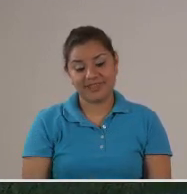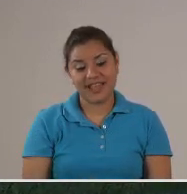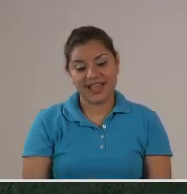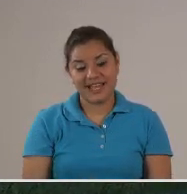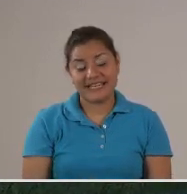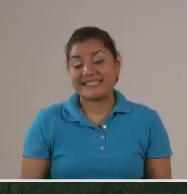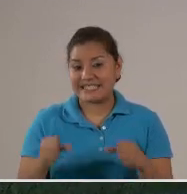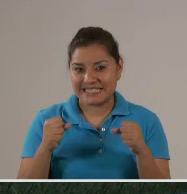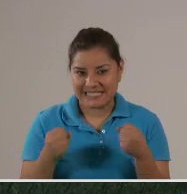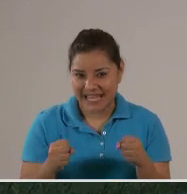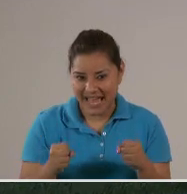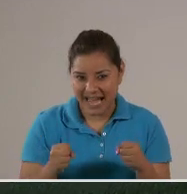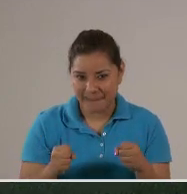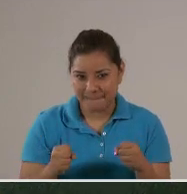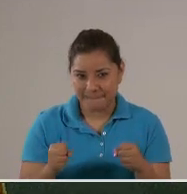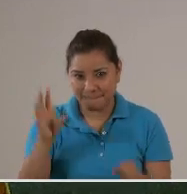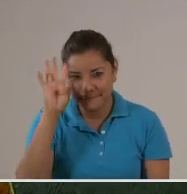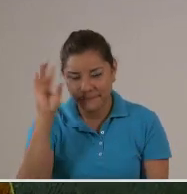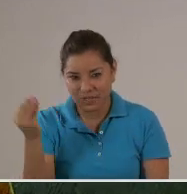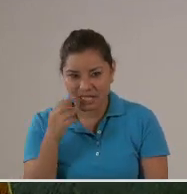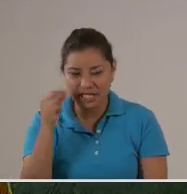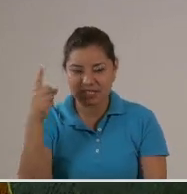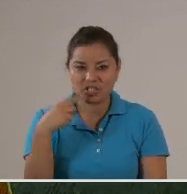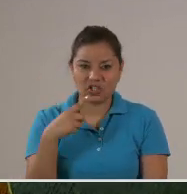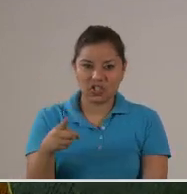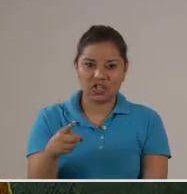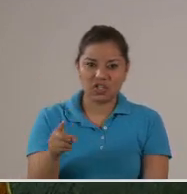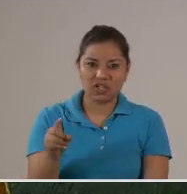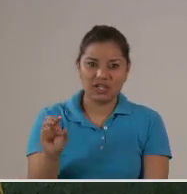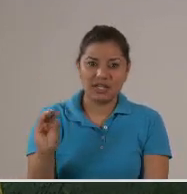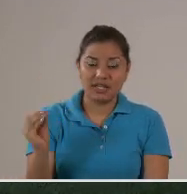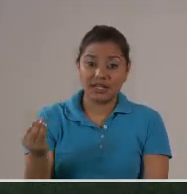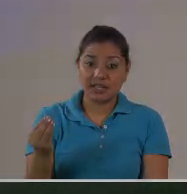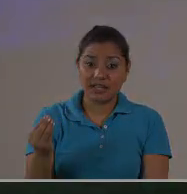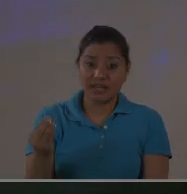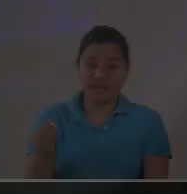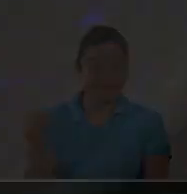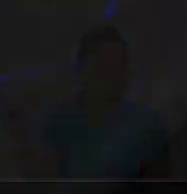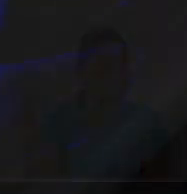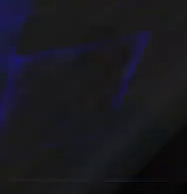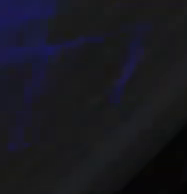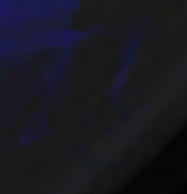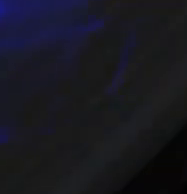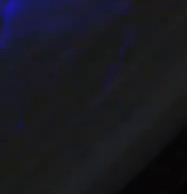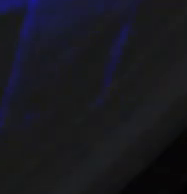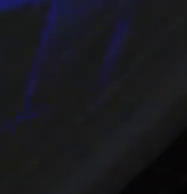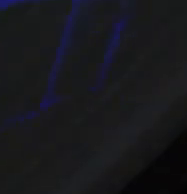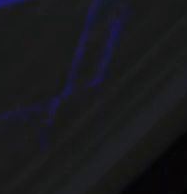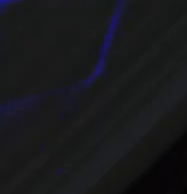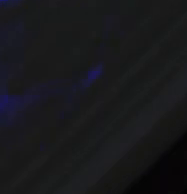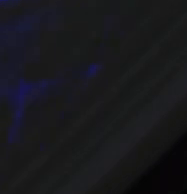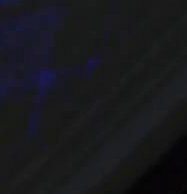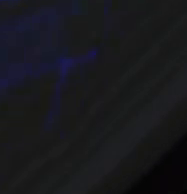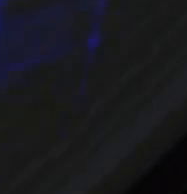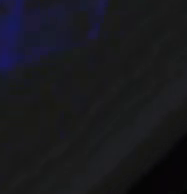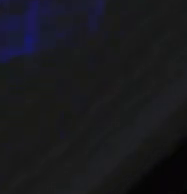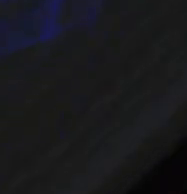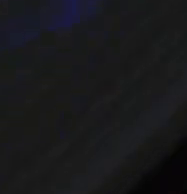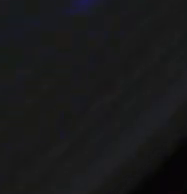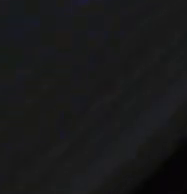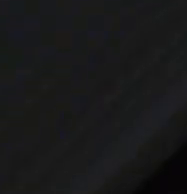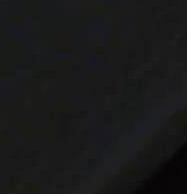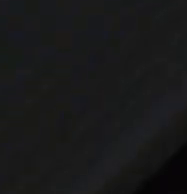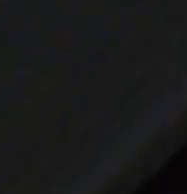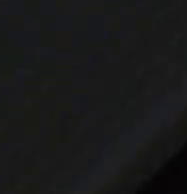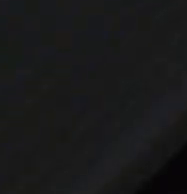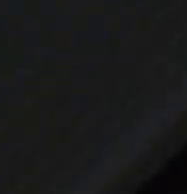poder porque el señor dijo que no se iba a poder le dijo las puertas